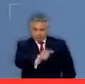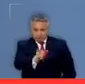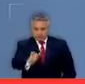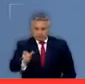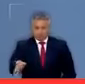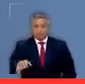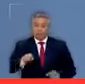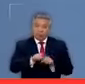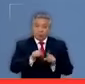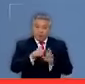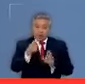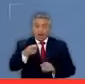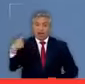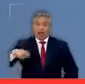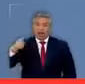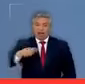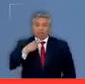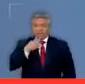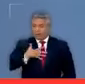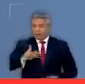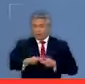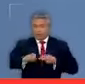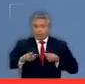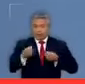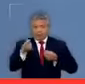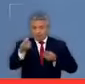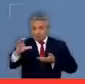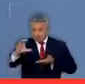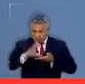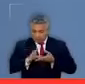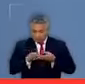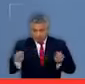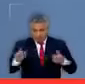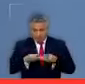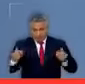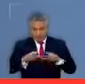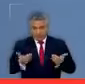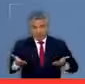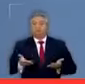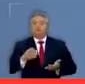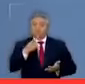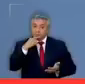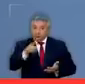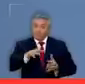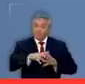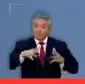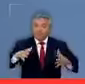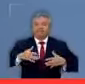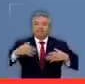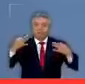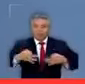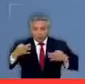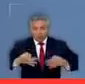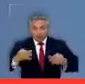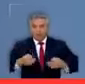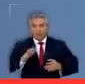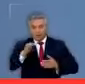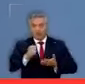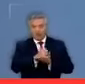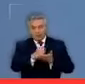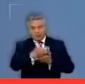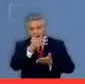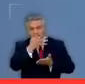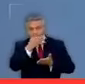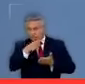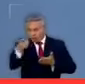el alto costo de la vida, una mayor seguridad para nuestras familias, una baja en el precio de los medicamentos